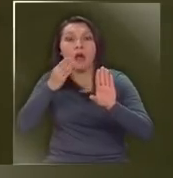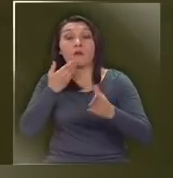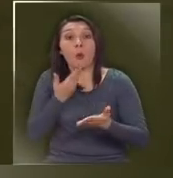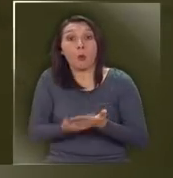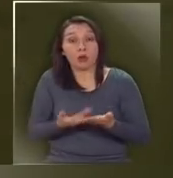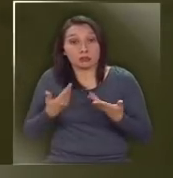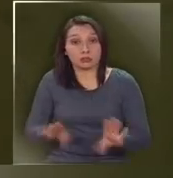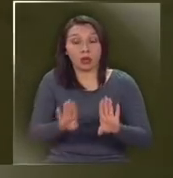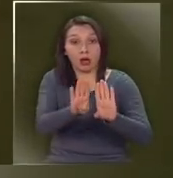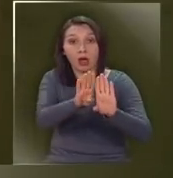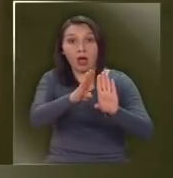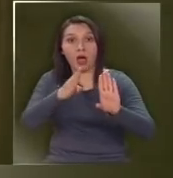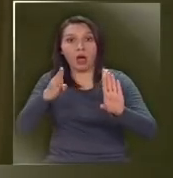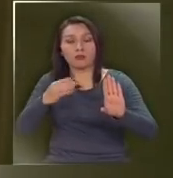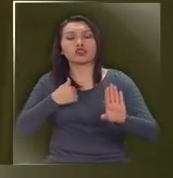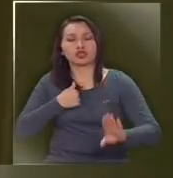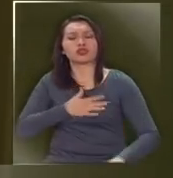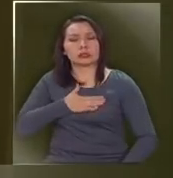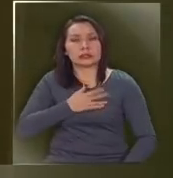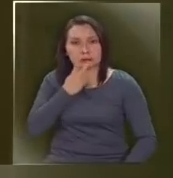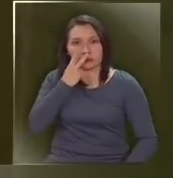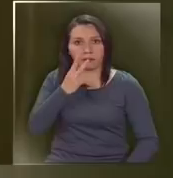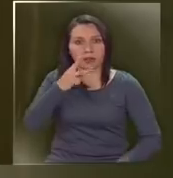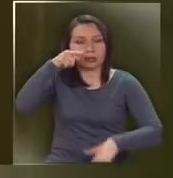la abrieron, yo quise ver.